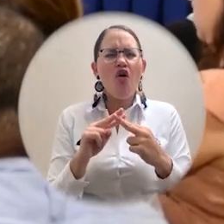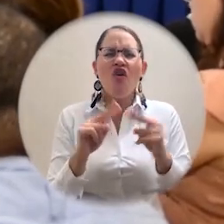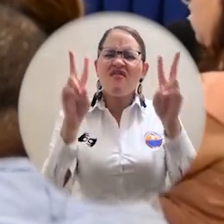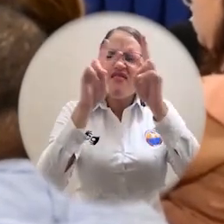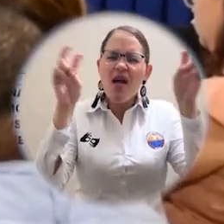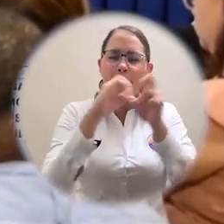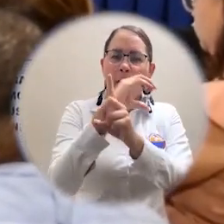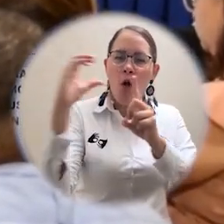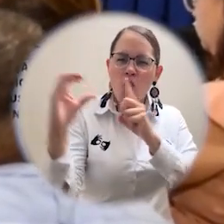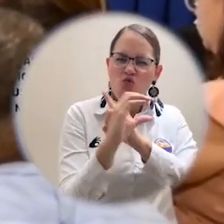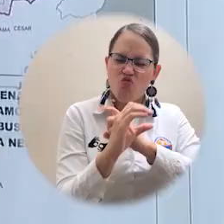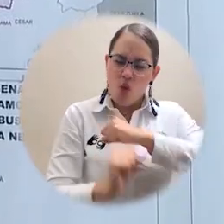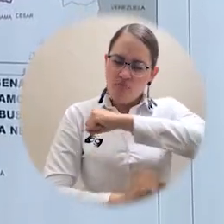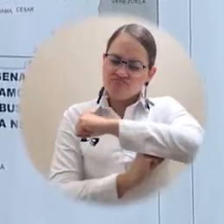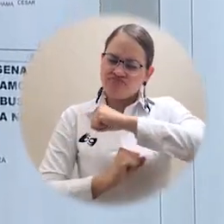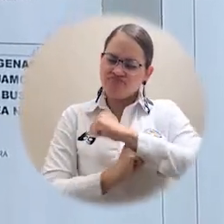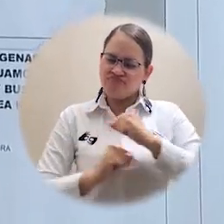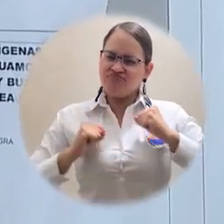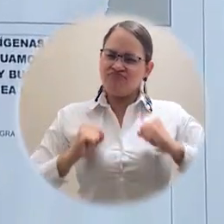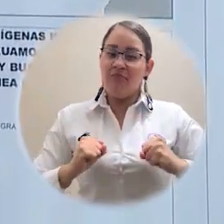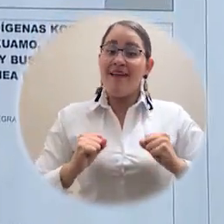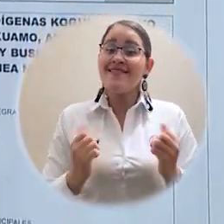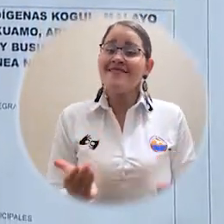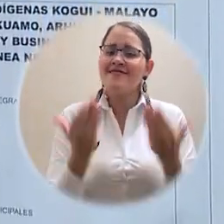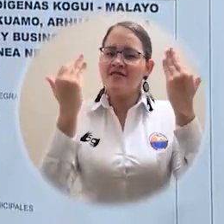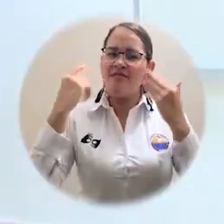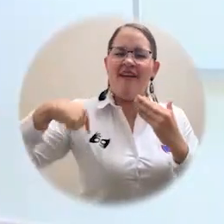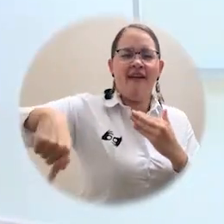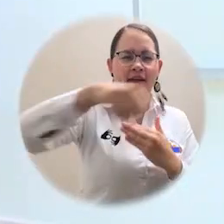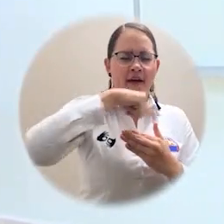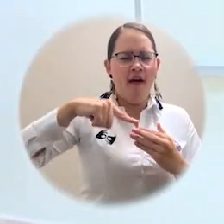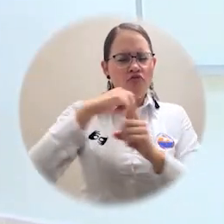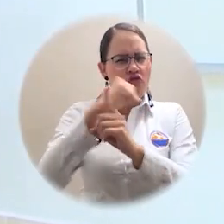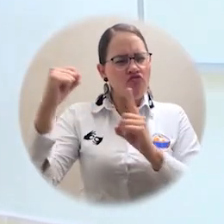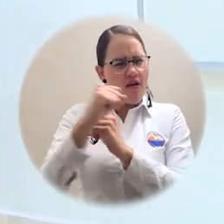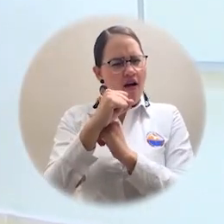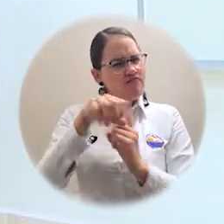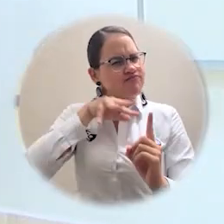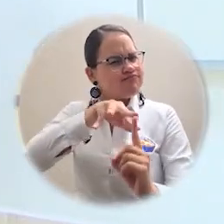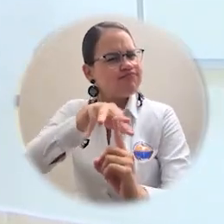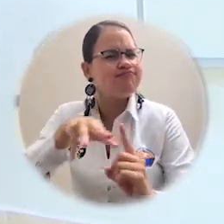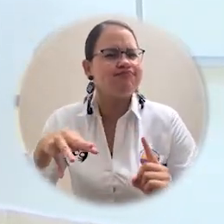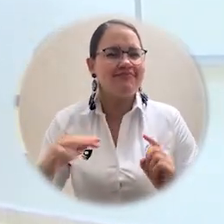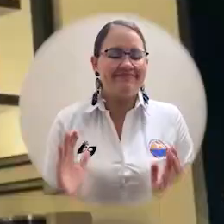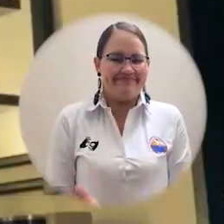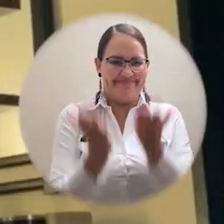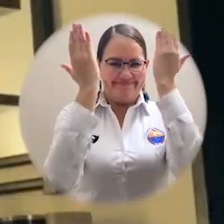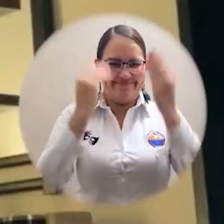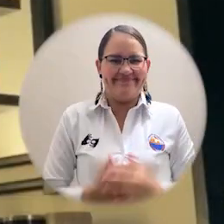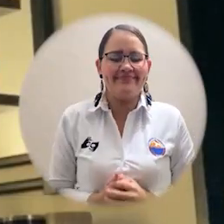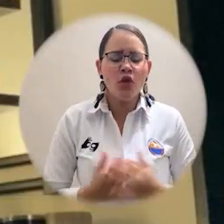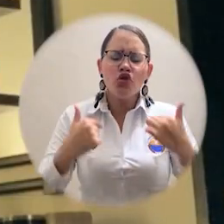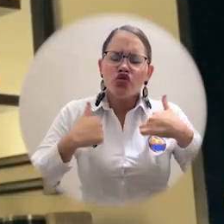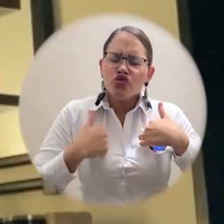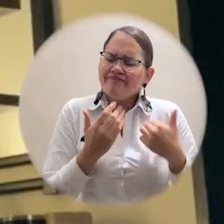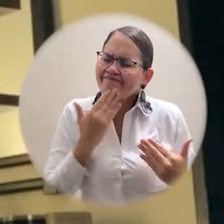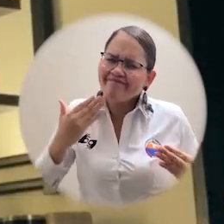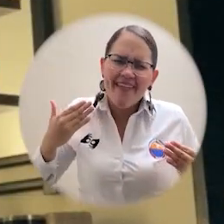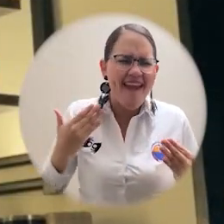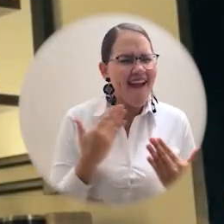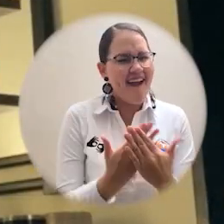la formación para la transformación, la interculturalidad, y doy